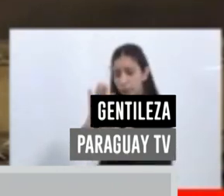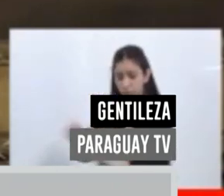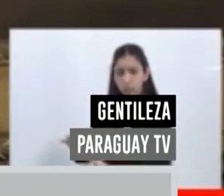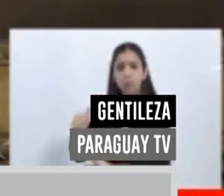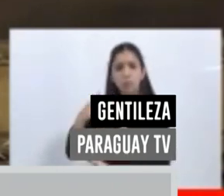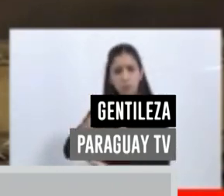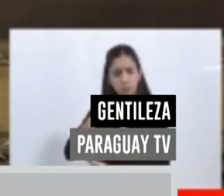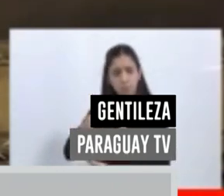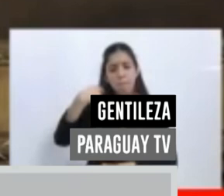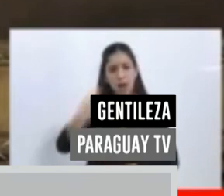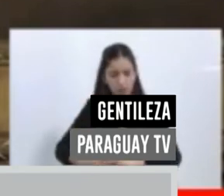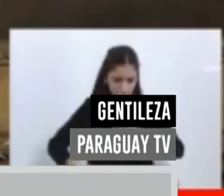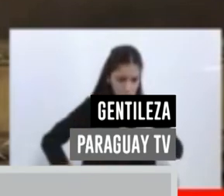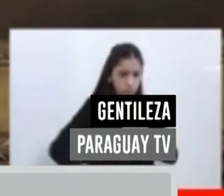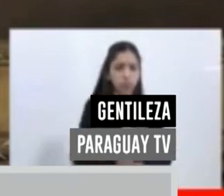dar apoyo